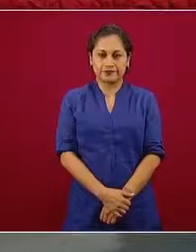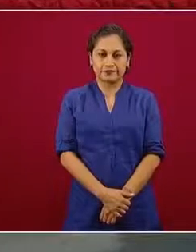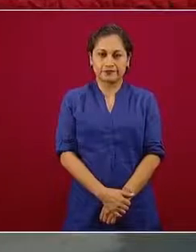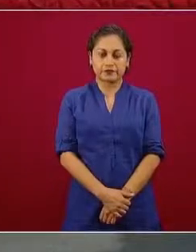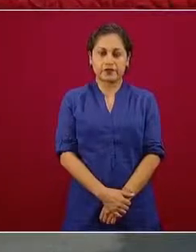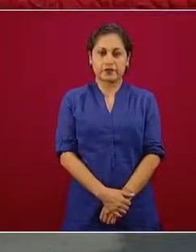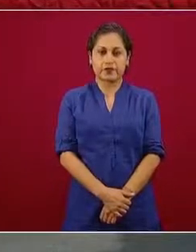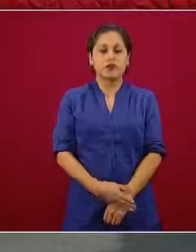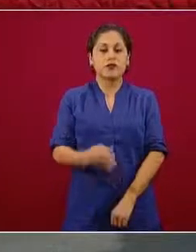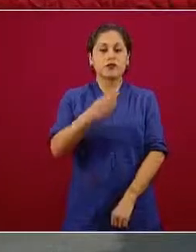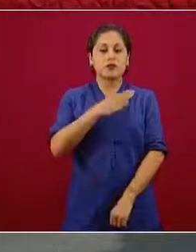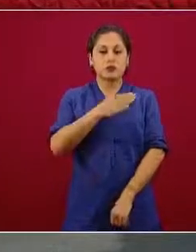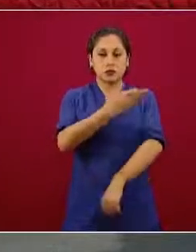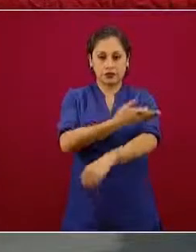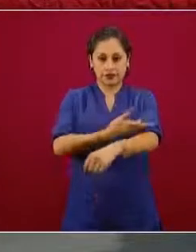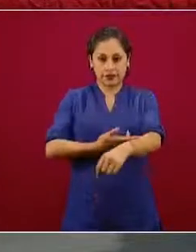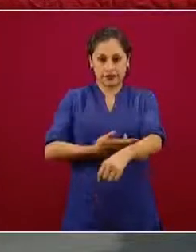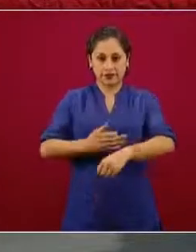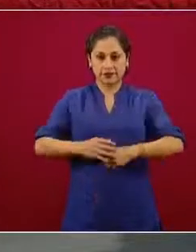Muy buenas tardes.